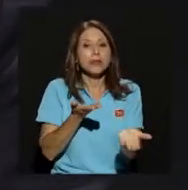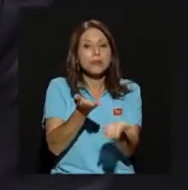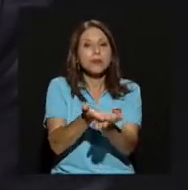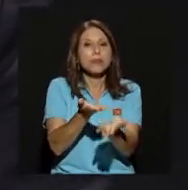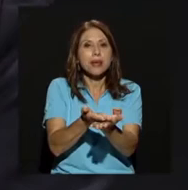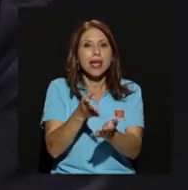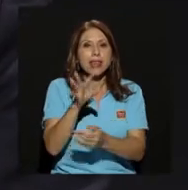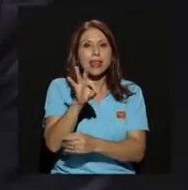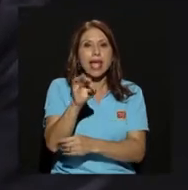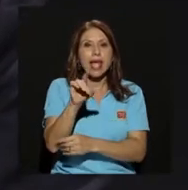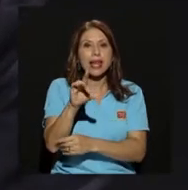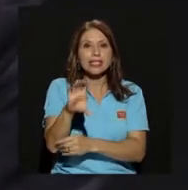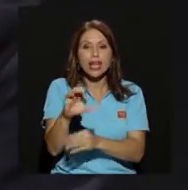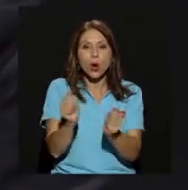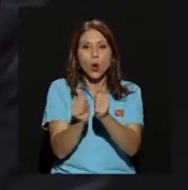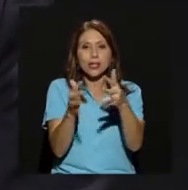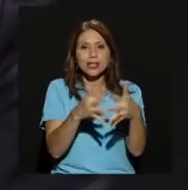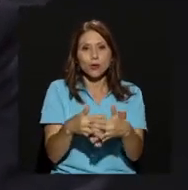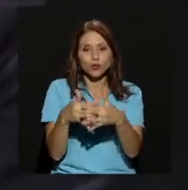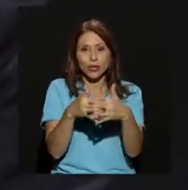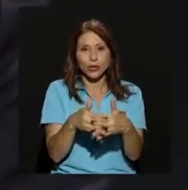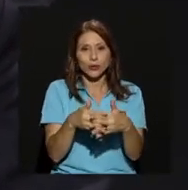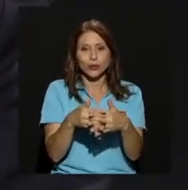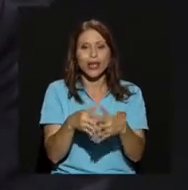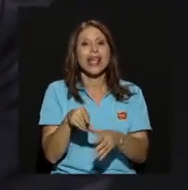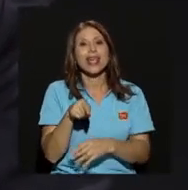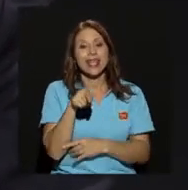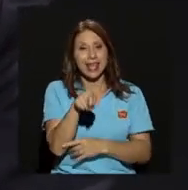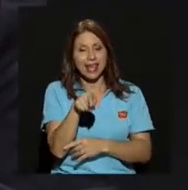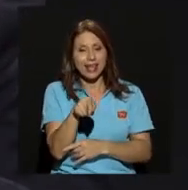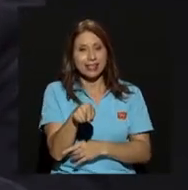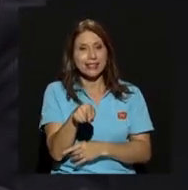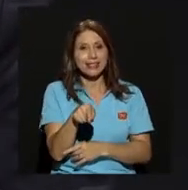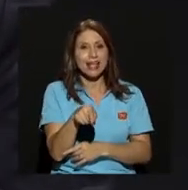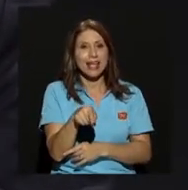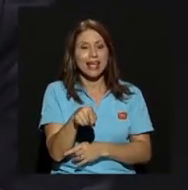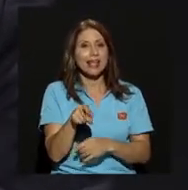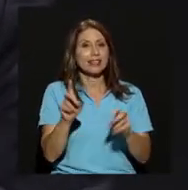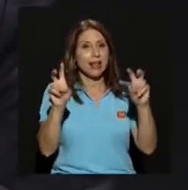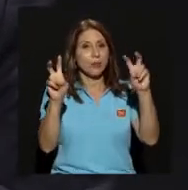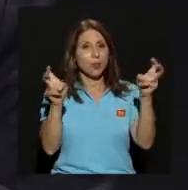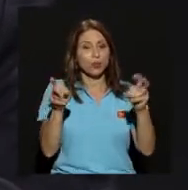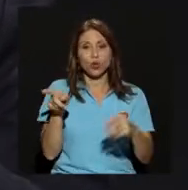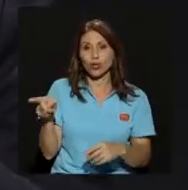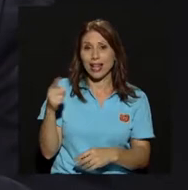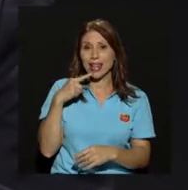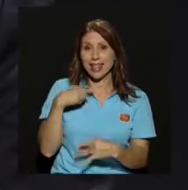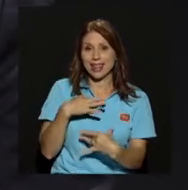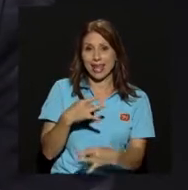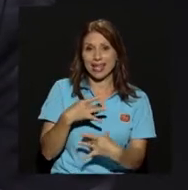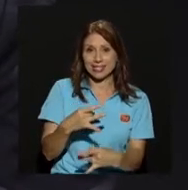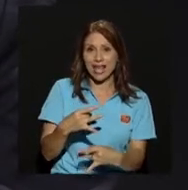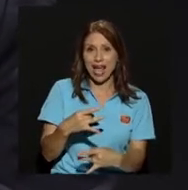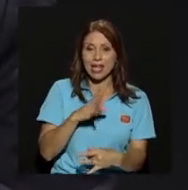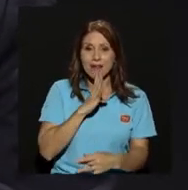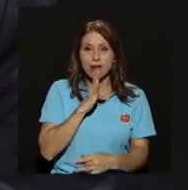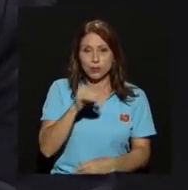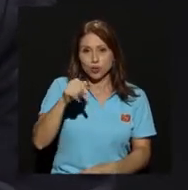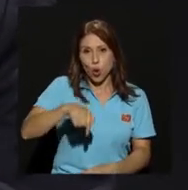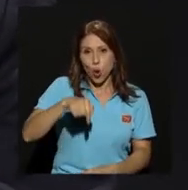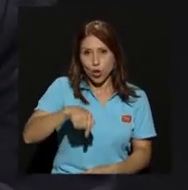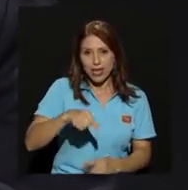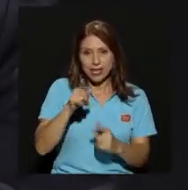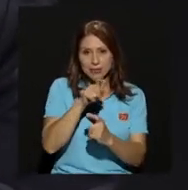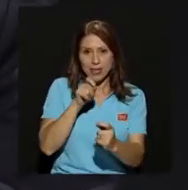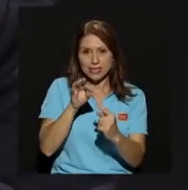con eeuu que es precisamente punto que a usted le interesa que hablemos hoy en